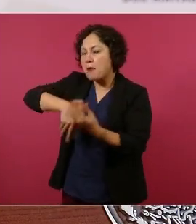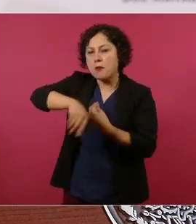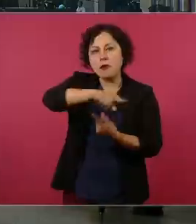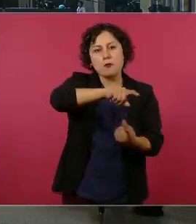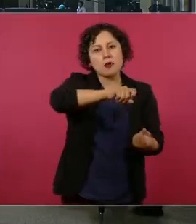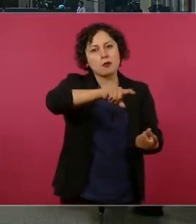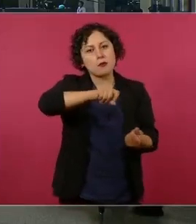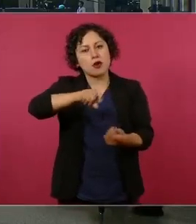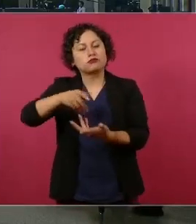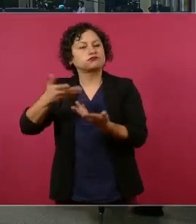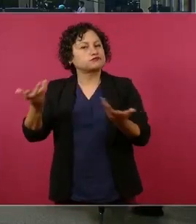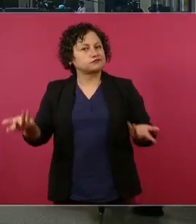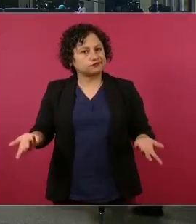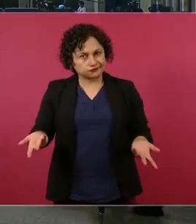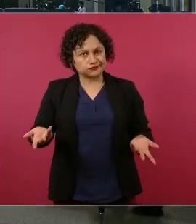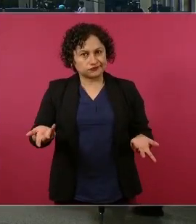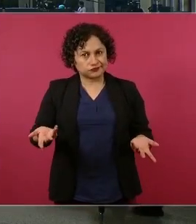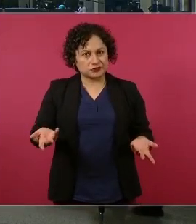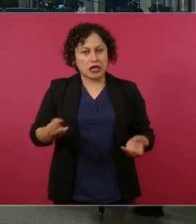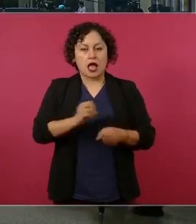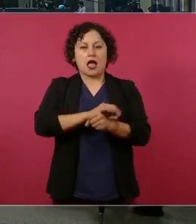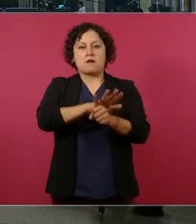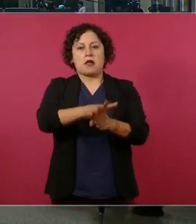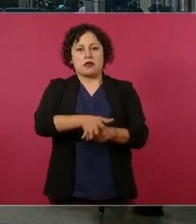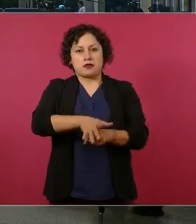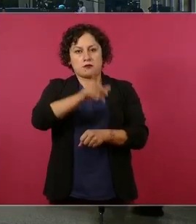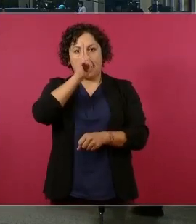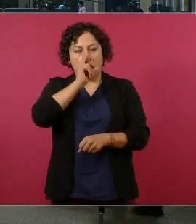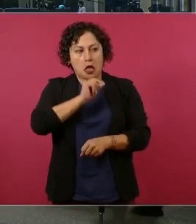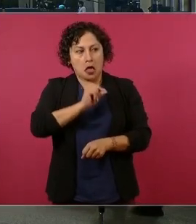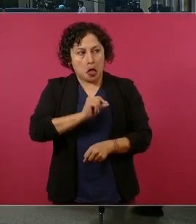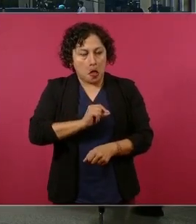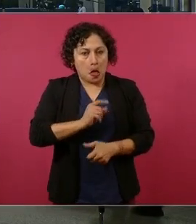El incremento de deuda en nuestro gobierno,